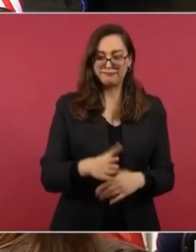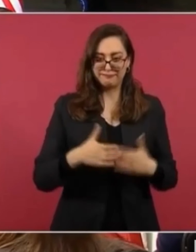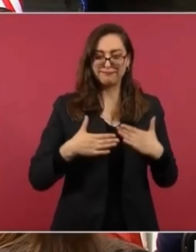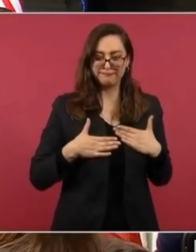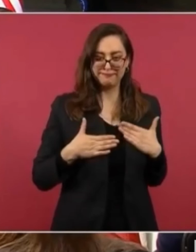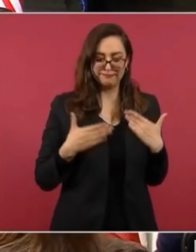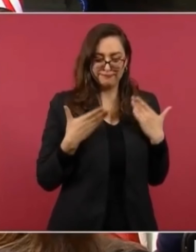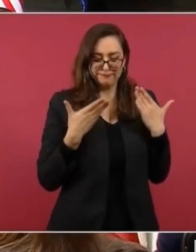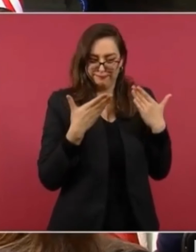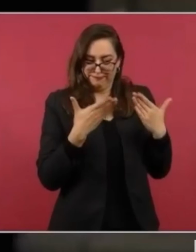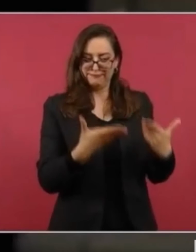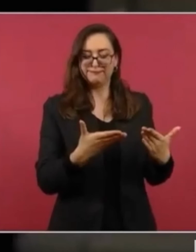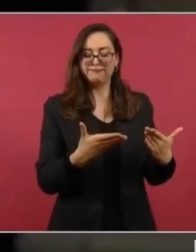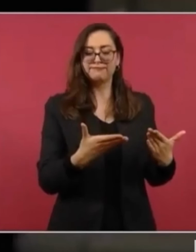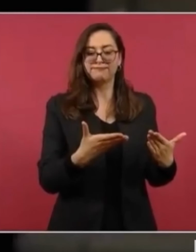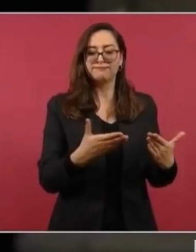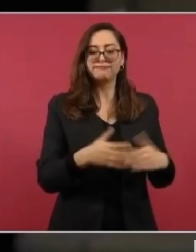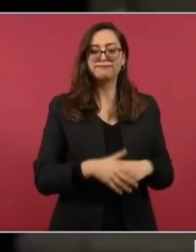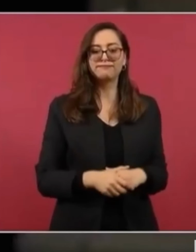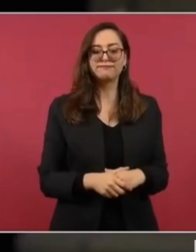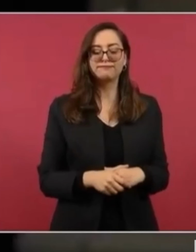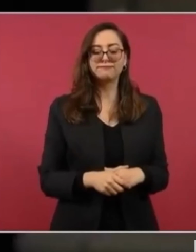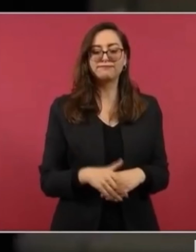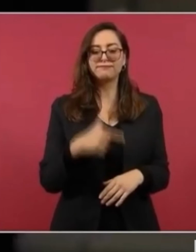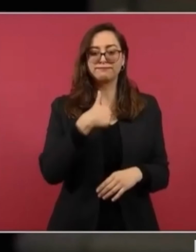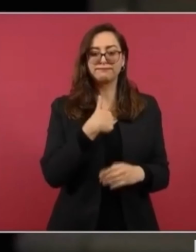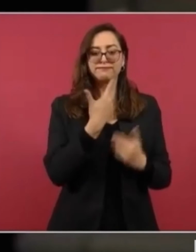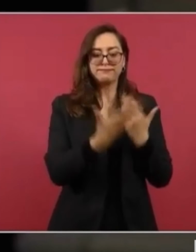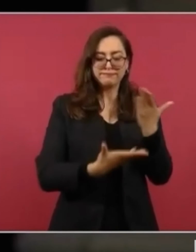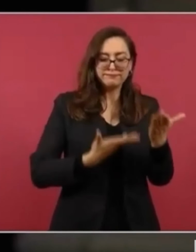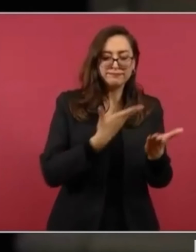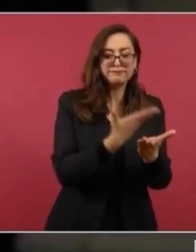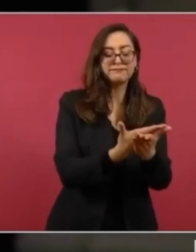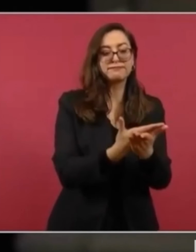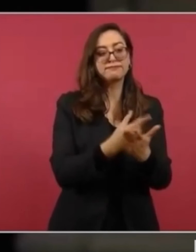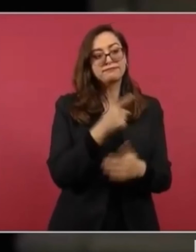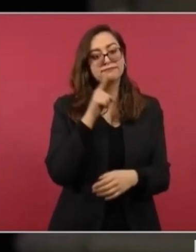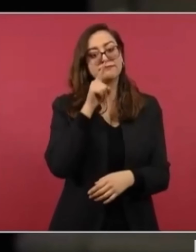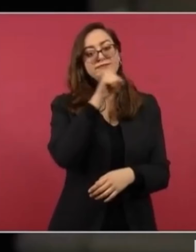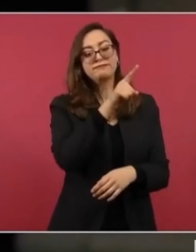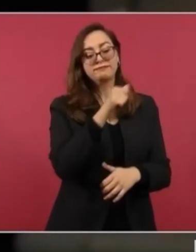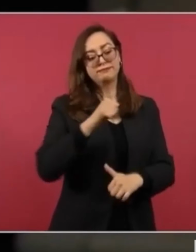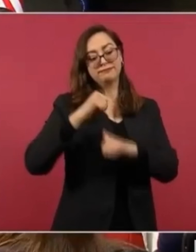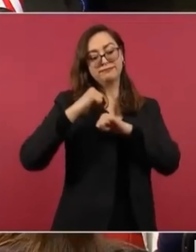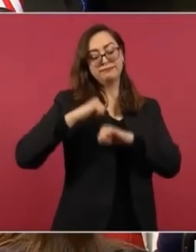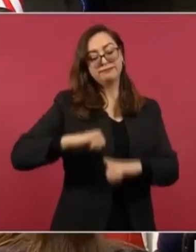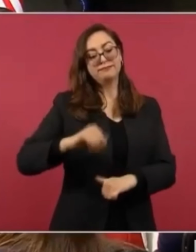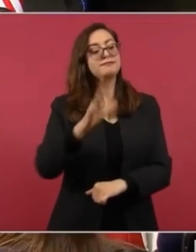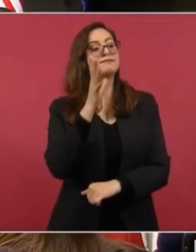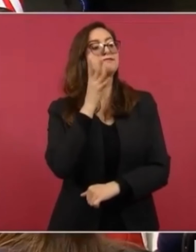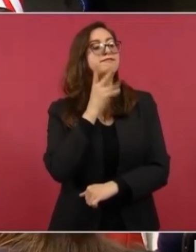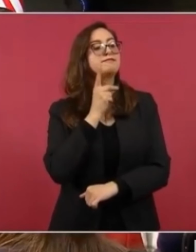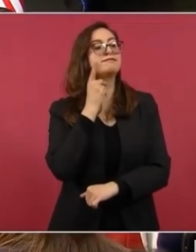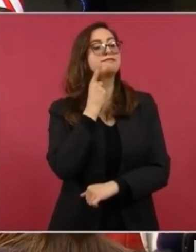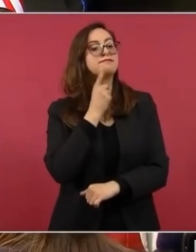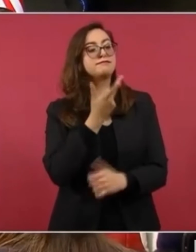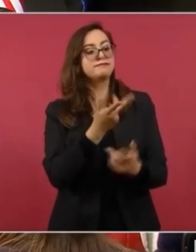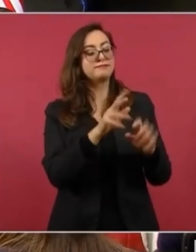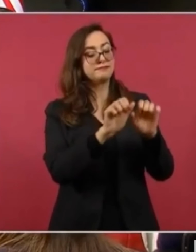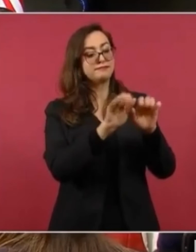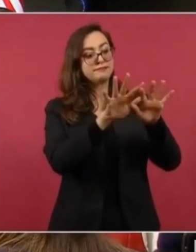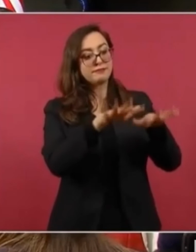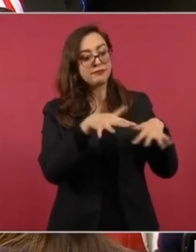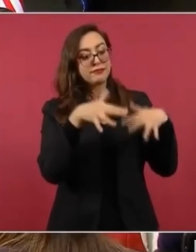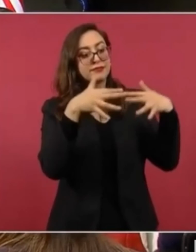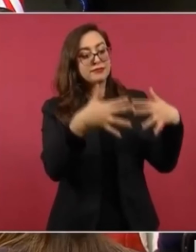confianza al presidente Biden y le he pedido que insista ante el Congreso de Estados Unidos para regularizar